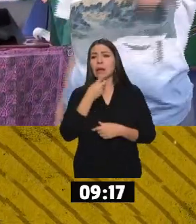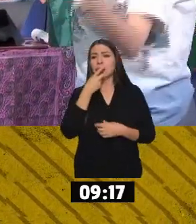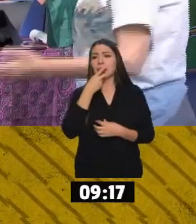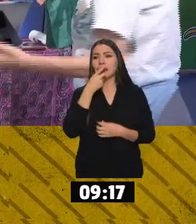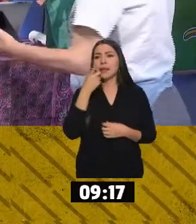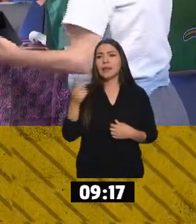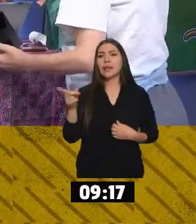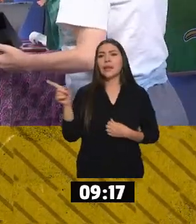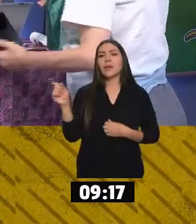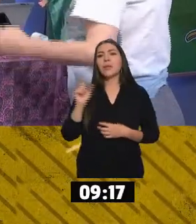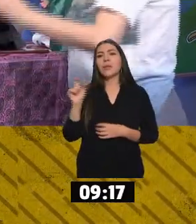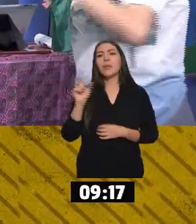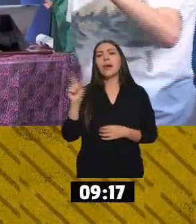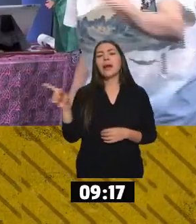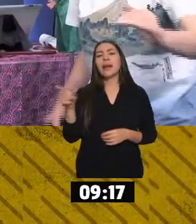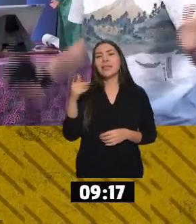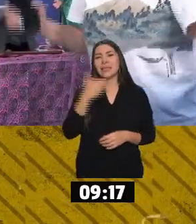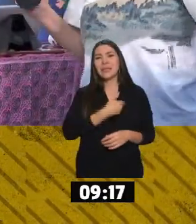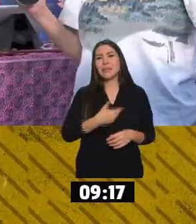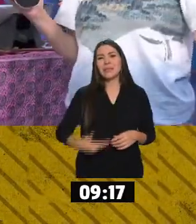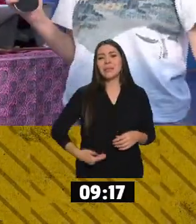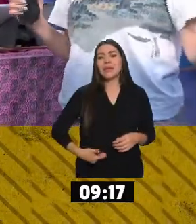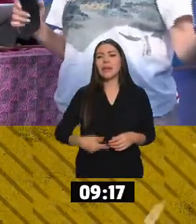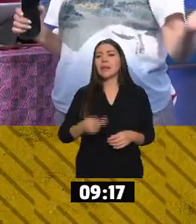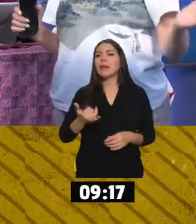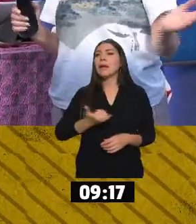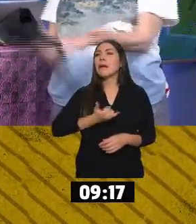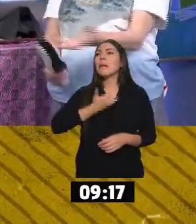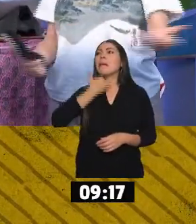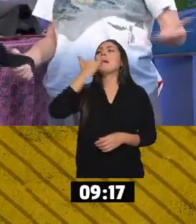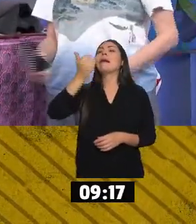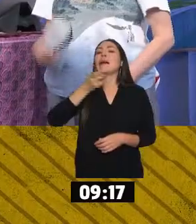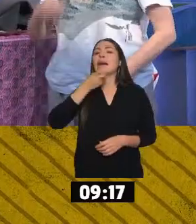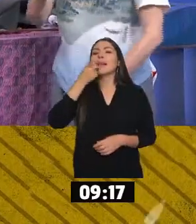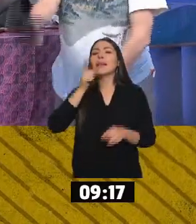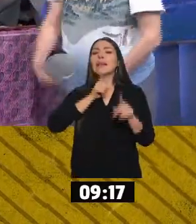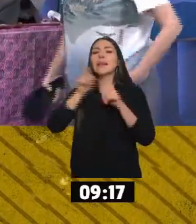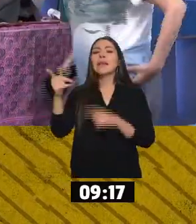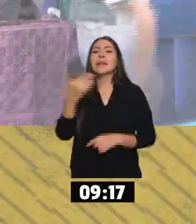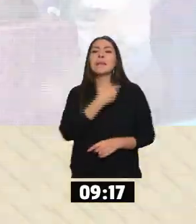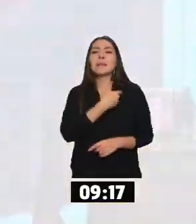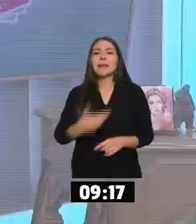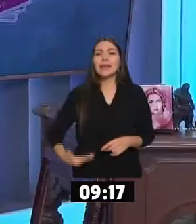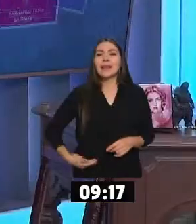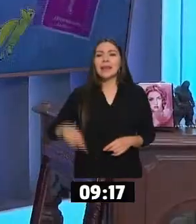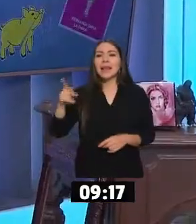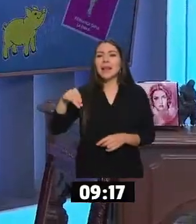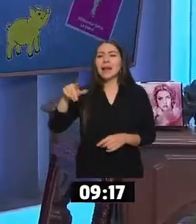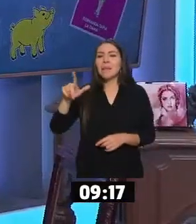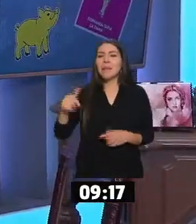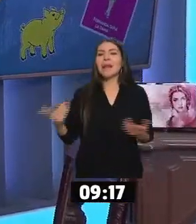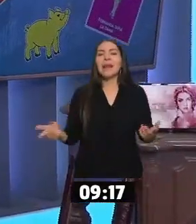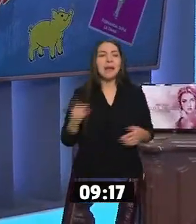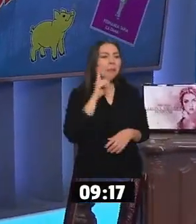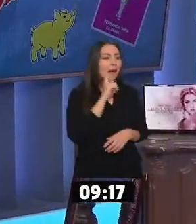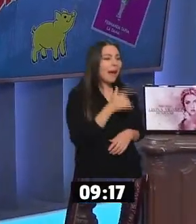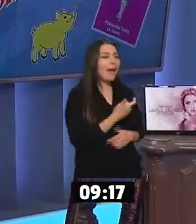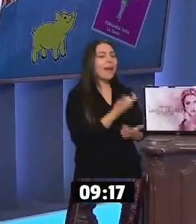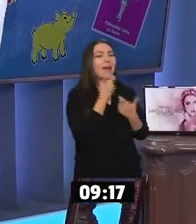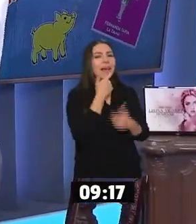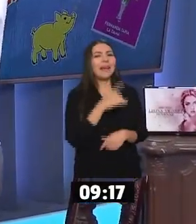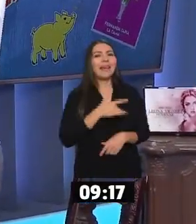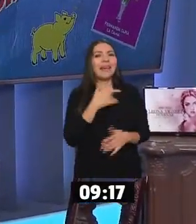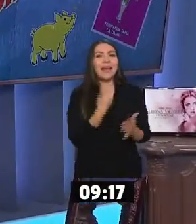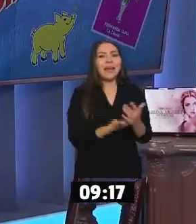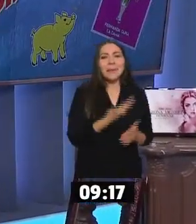dijo, presidenta Kamala. Sí, eso le cayó bien a ella. Eso le cayó bien a ella. Claro, Dijo, eso pues, ya nos voy, dejó voy. las puertas ¿Por qué no? abiertas. ¿Por qué no? Ahí